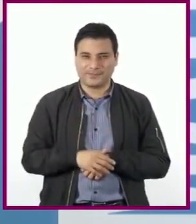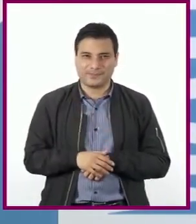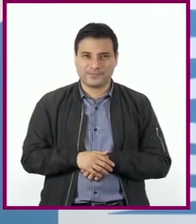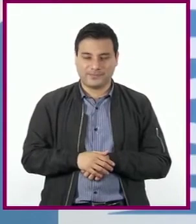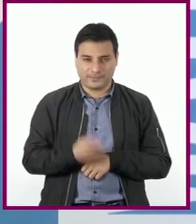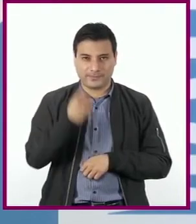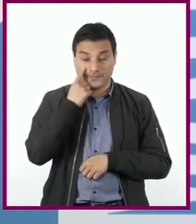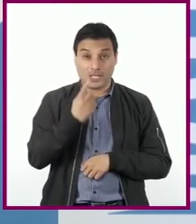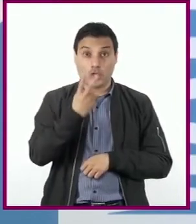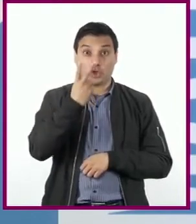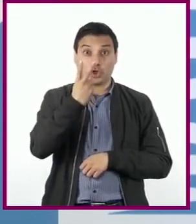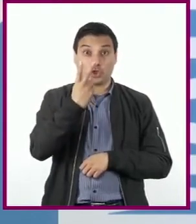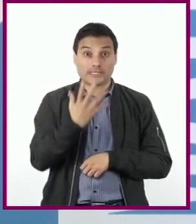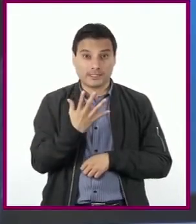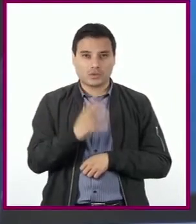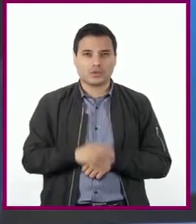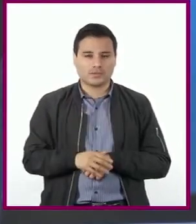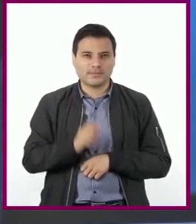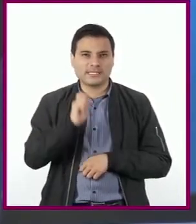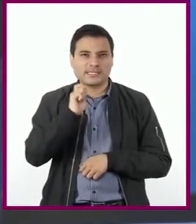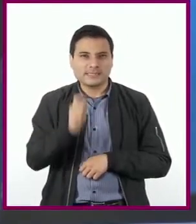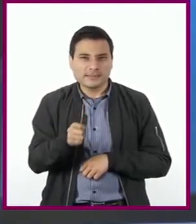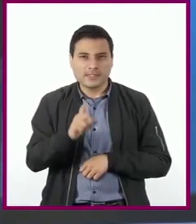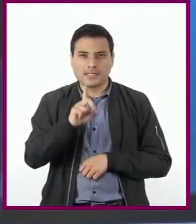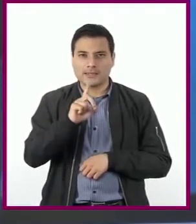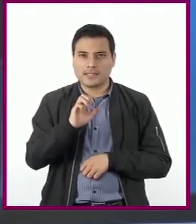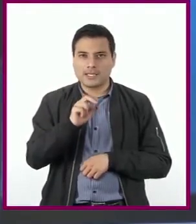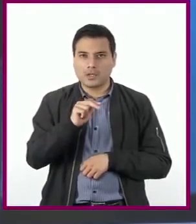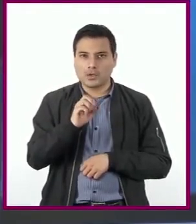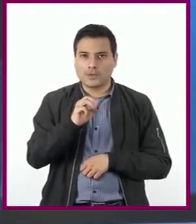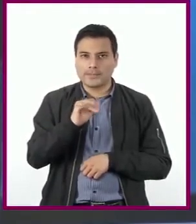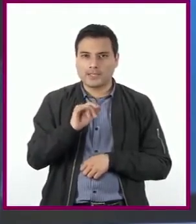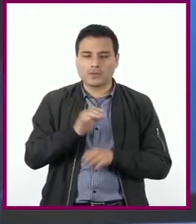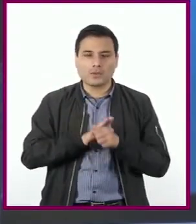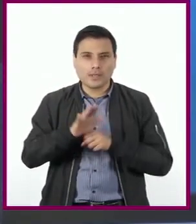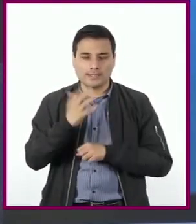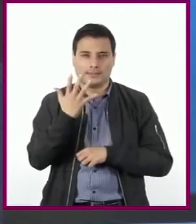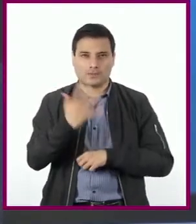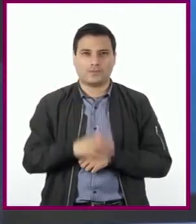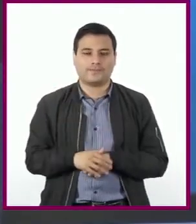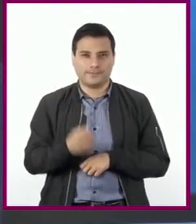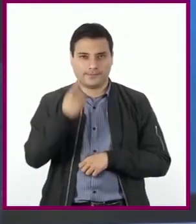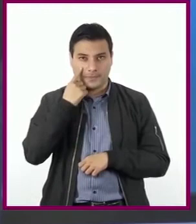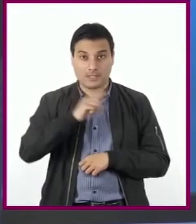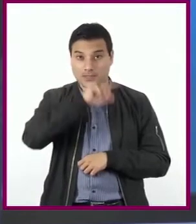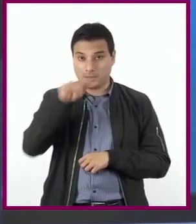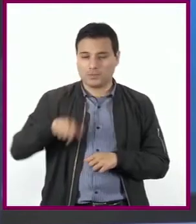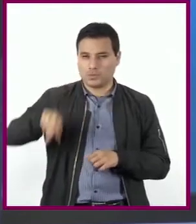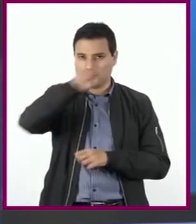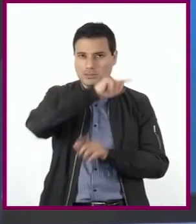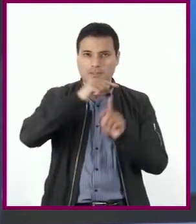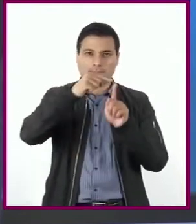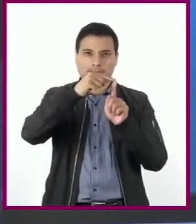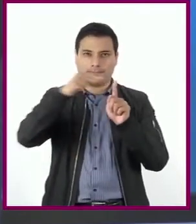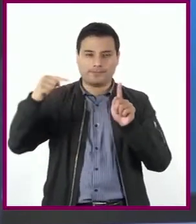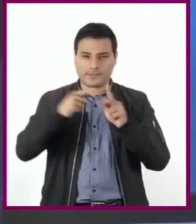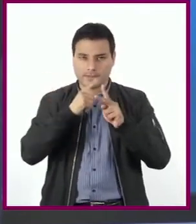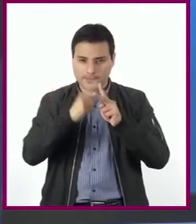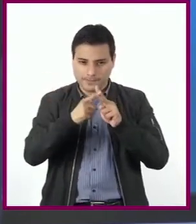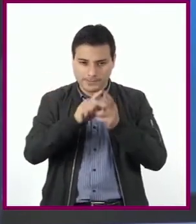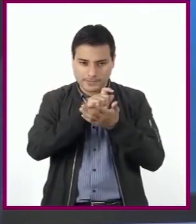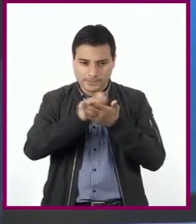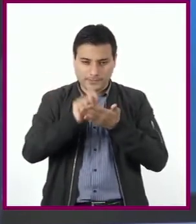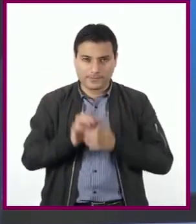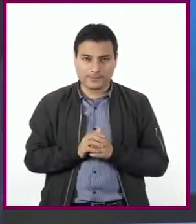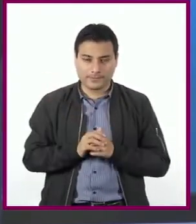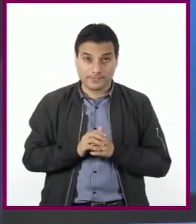el denominador es 5. Tercero, realicen la división del todo o unidad entre el numerador